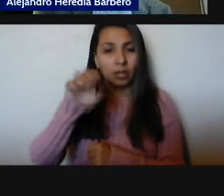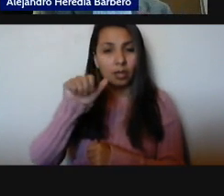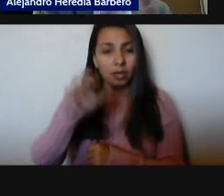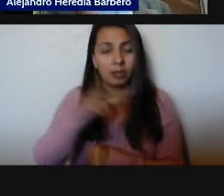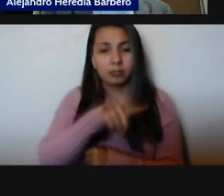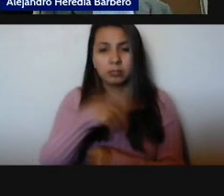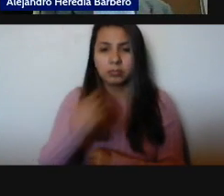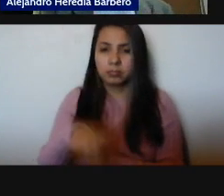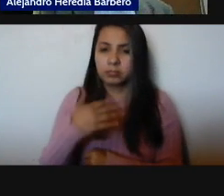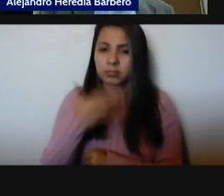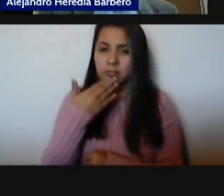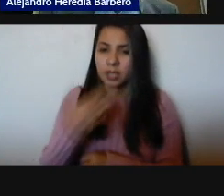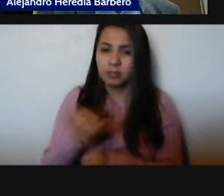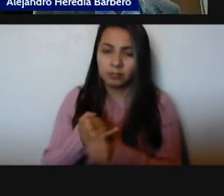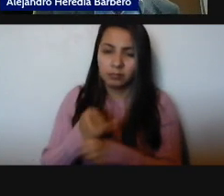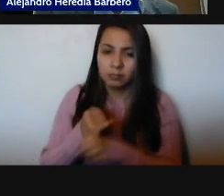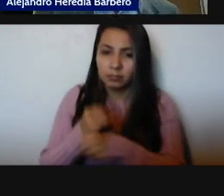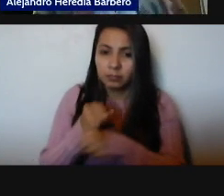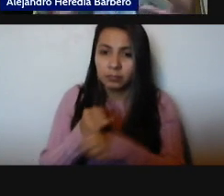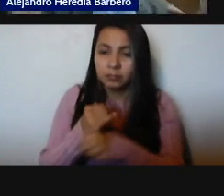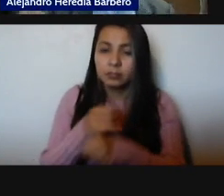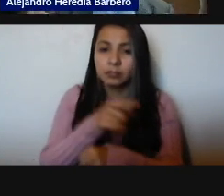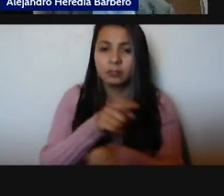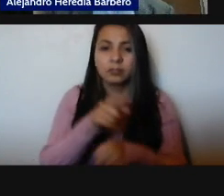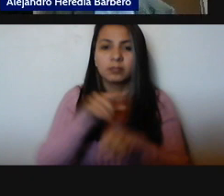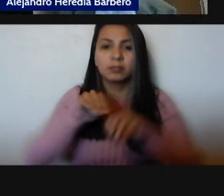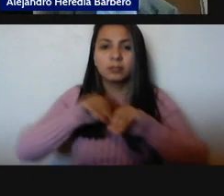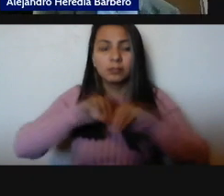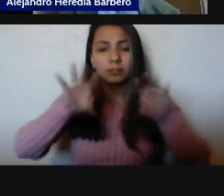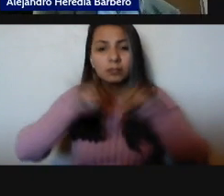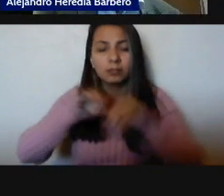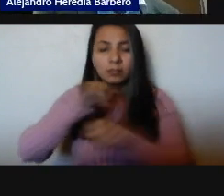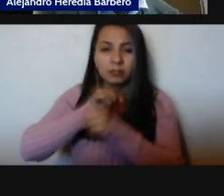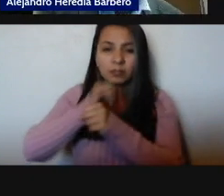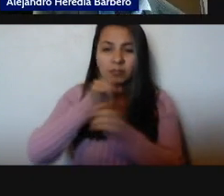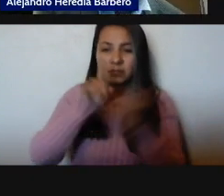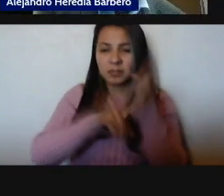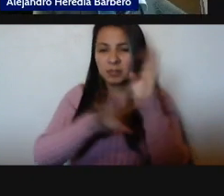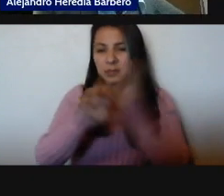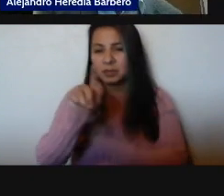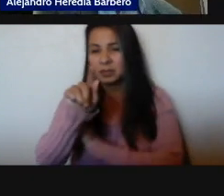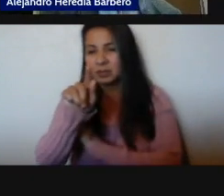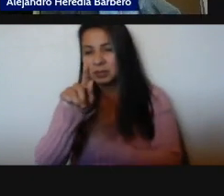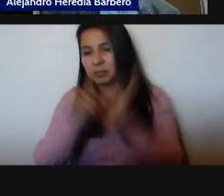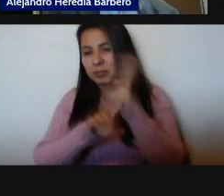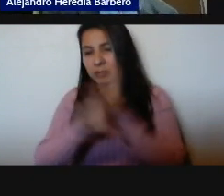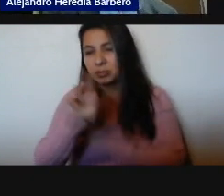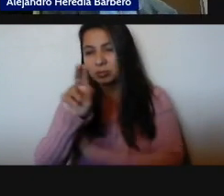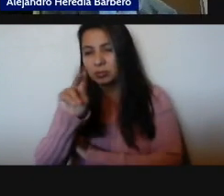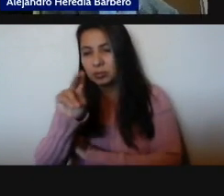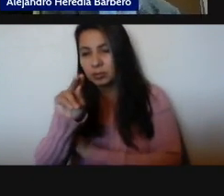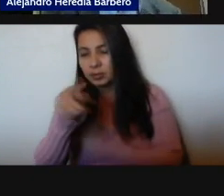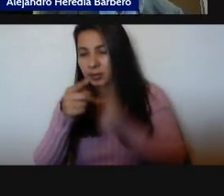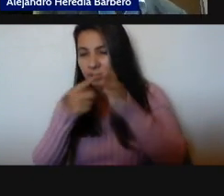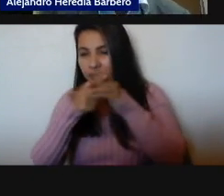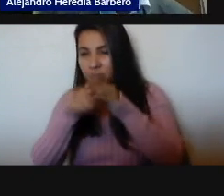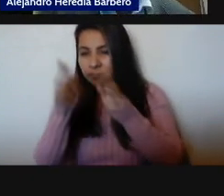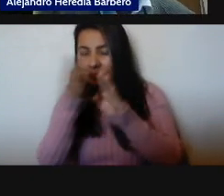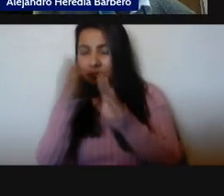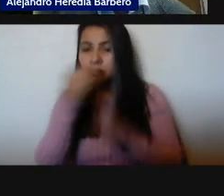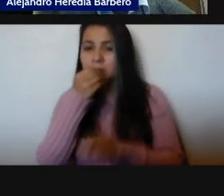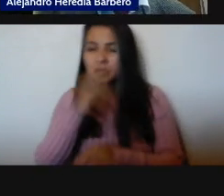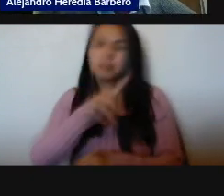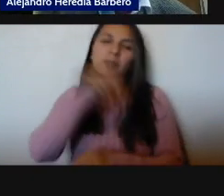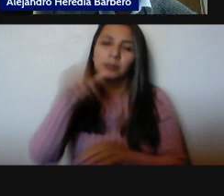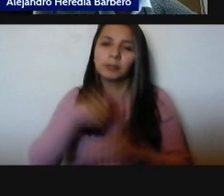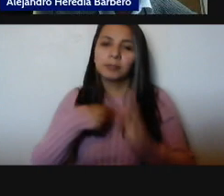Negrón Mendoza, pues es un excelente investigador, que tiene algunos experimentos a finales de los 70, comienzos de los años 80, formidables,